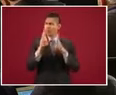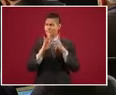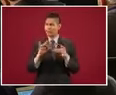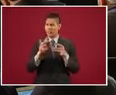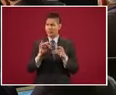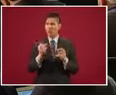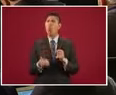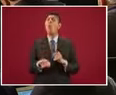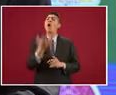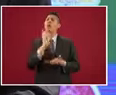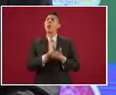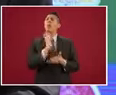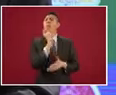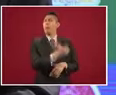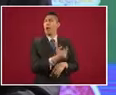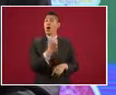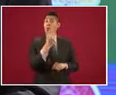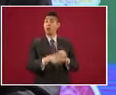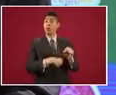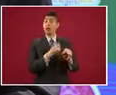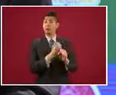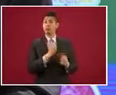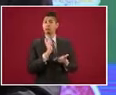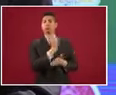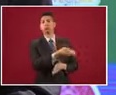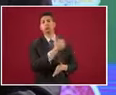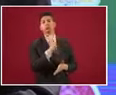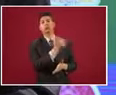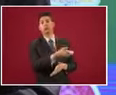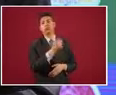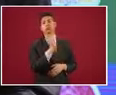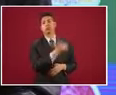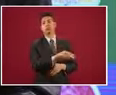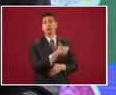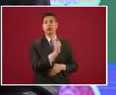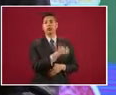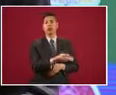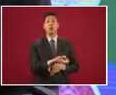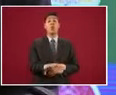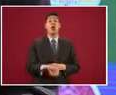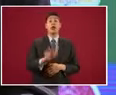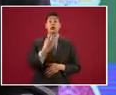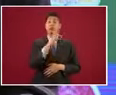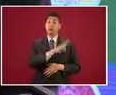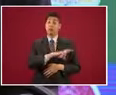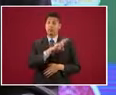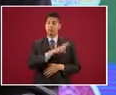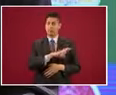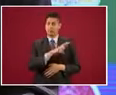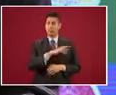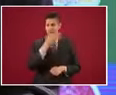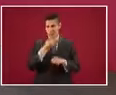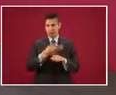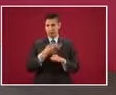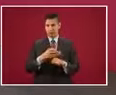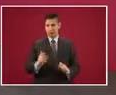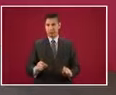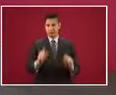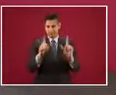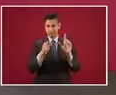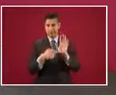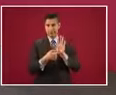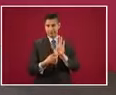cuánto se tenía que pagar anualmente de renta si se mantuviese el avión